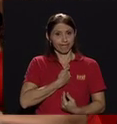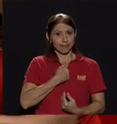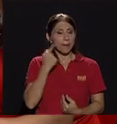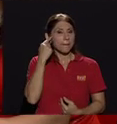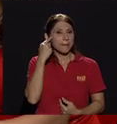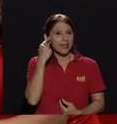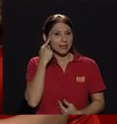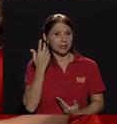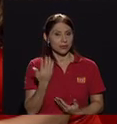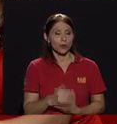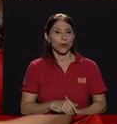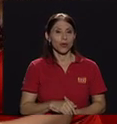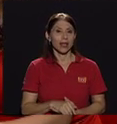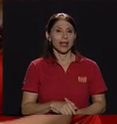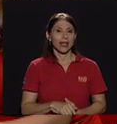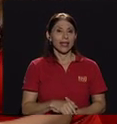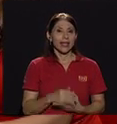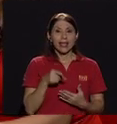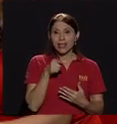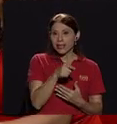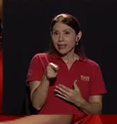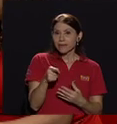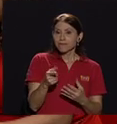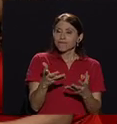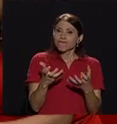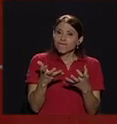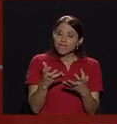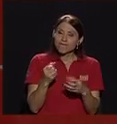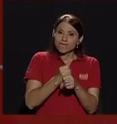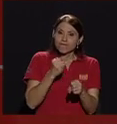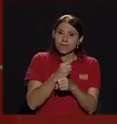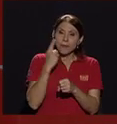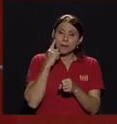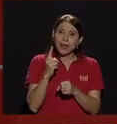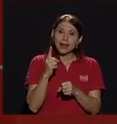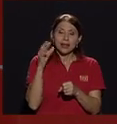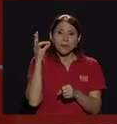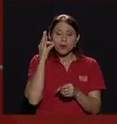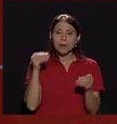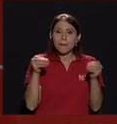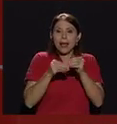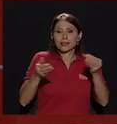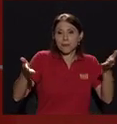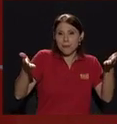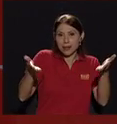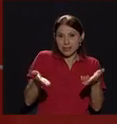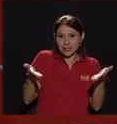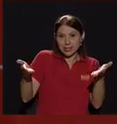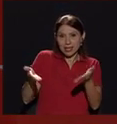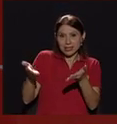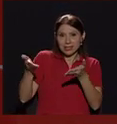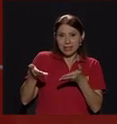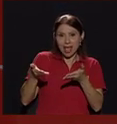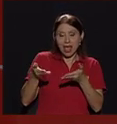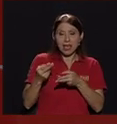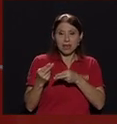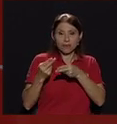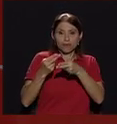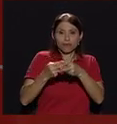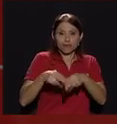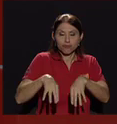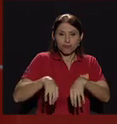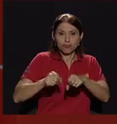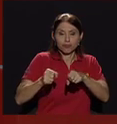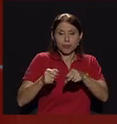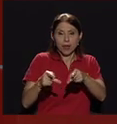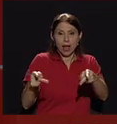que la apuesta que se hace por esa mayor presencia de la mujer en cargos políticos, y no solo en los de elección